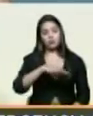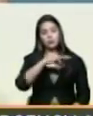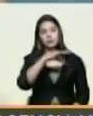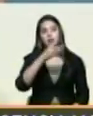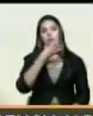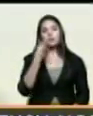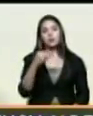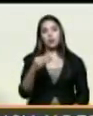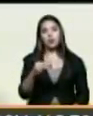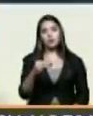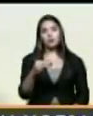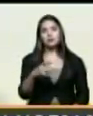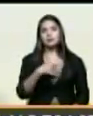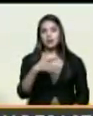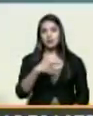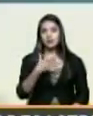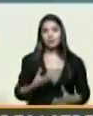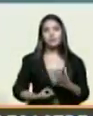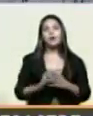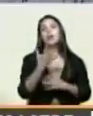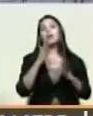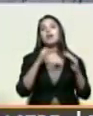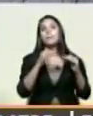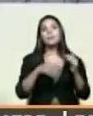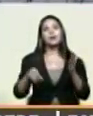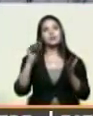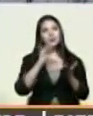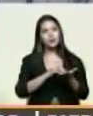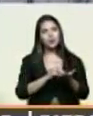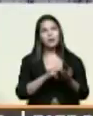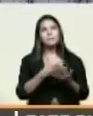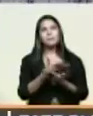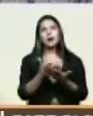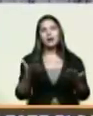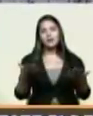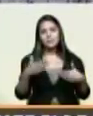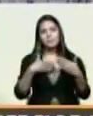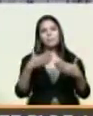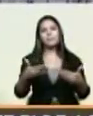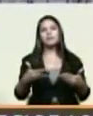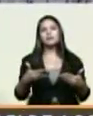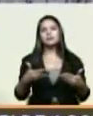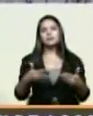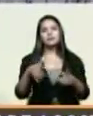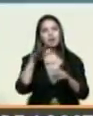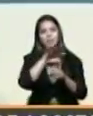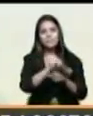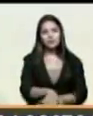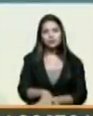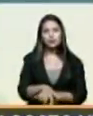joven que había renacido la esperanza nuevamente para una generación que venía de la opresión, de la represión.